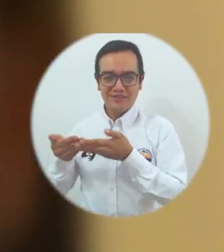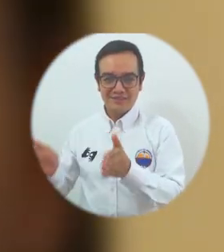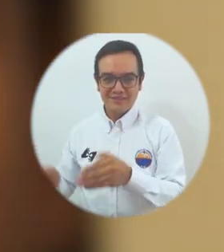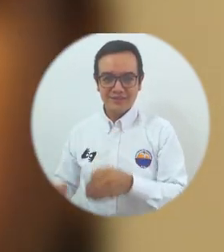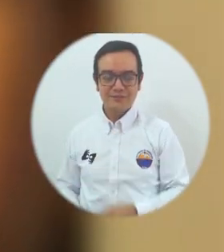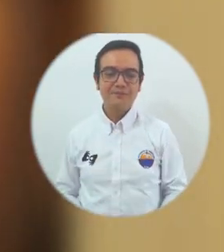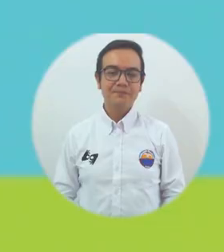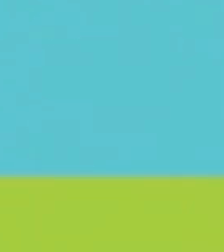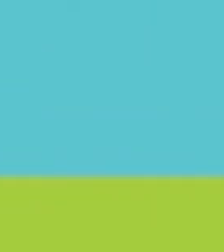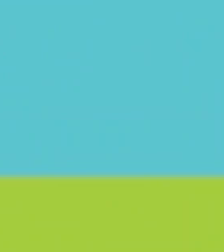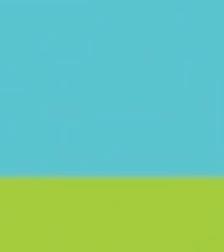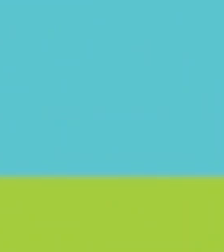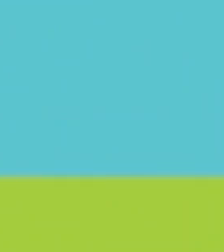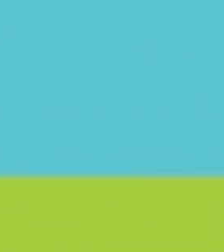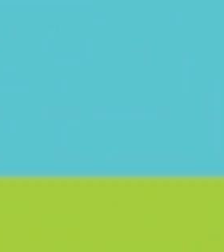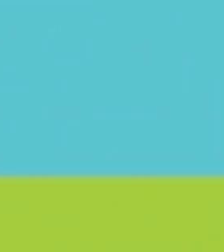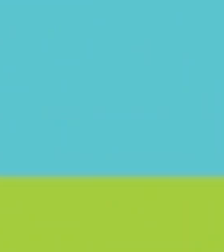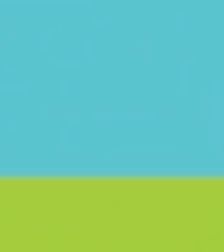servicio.